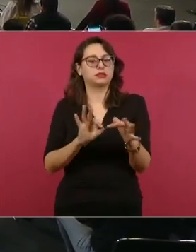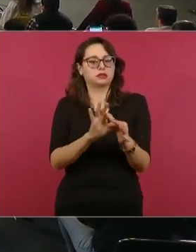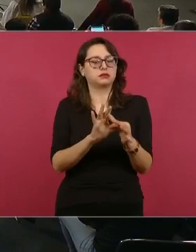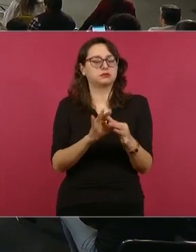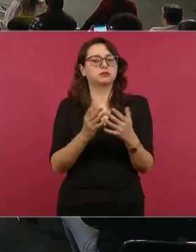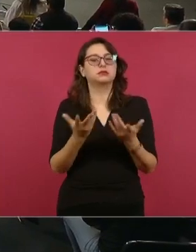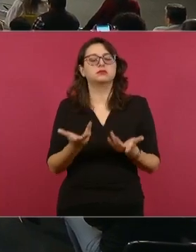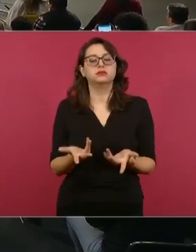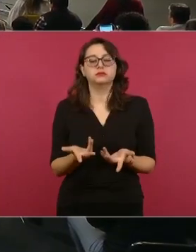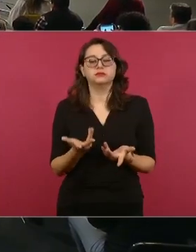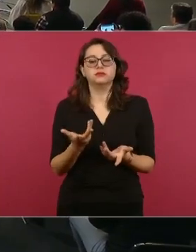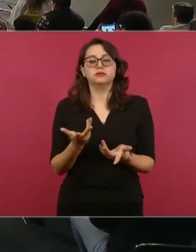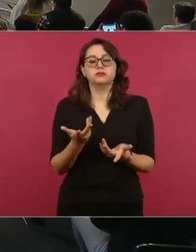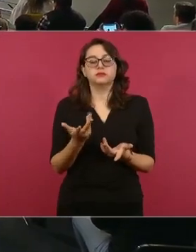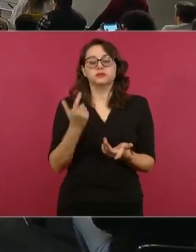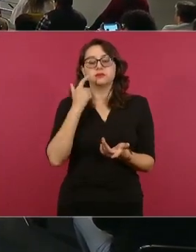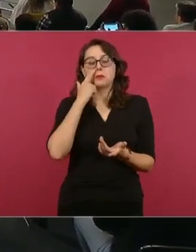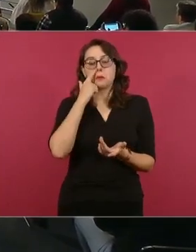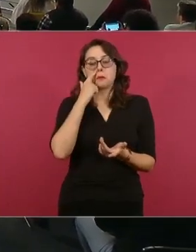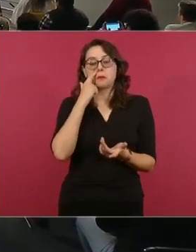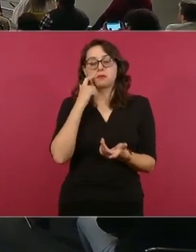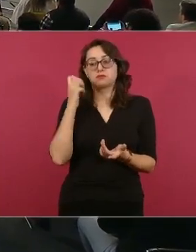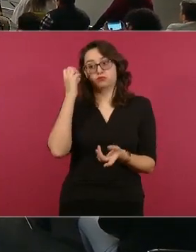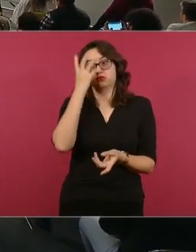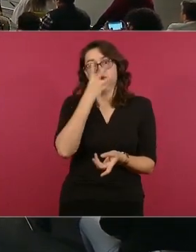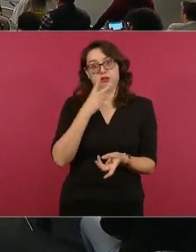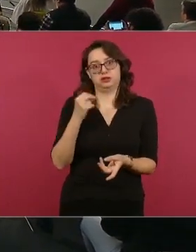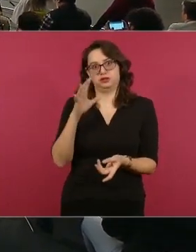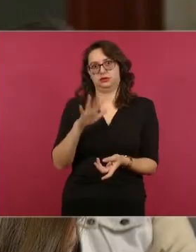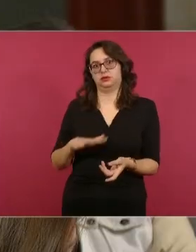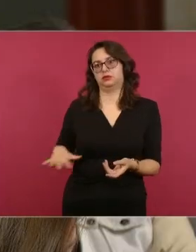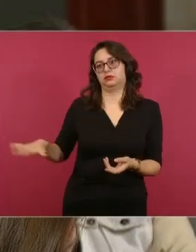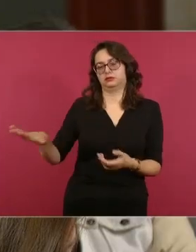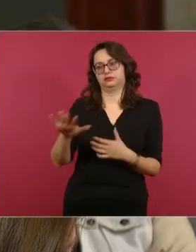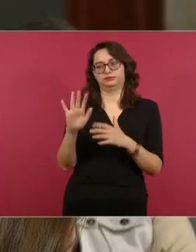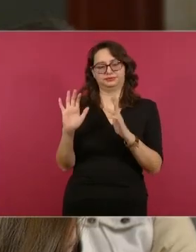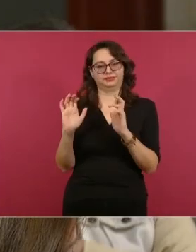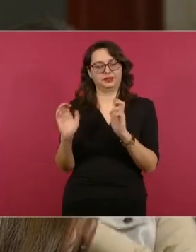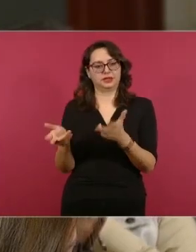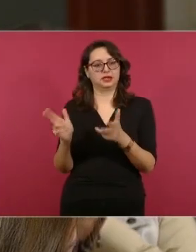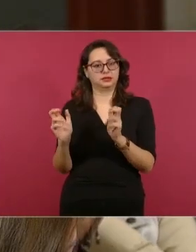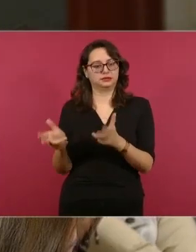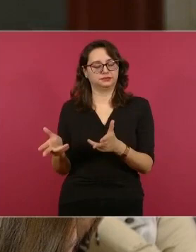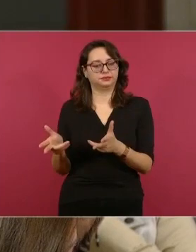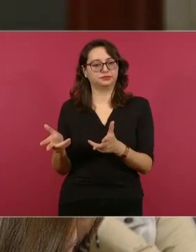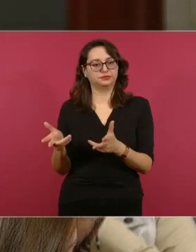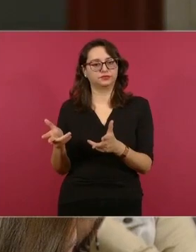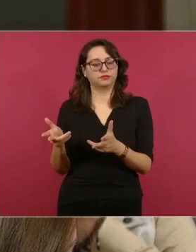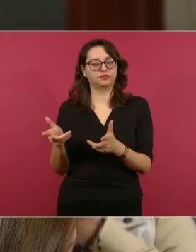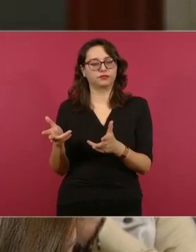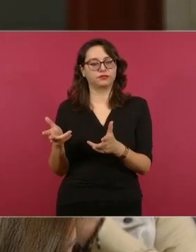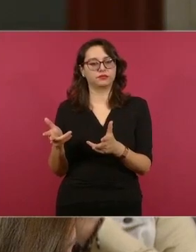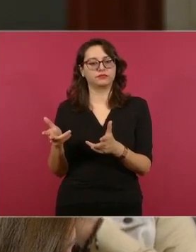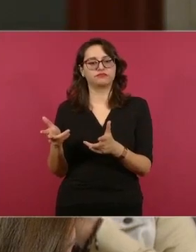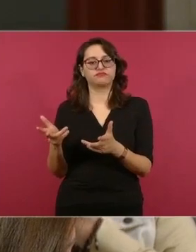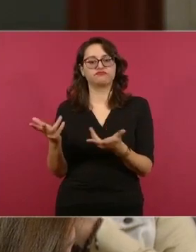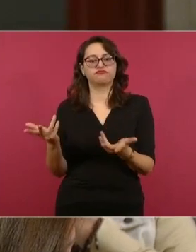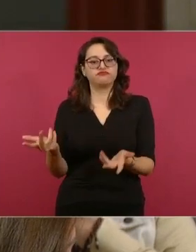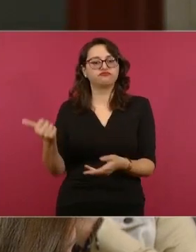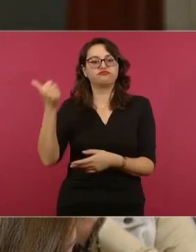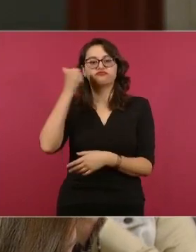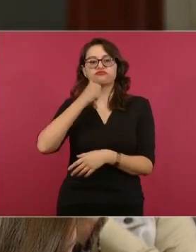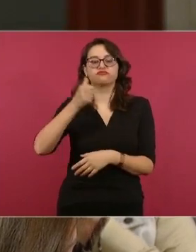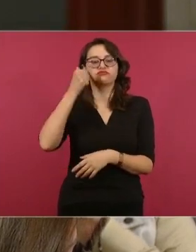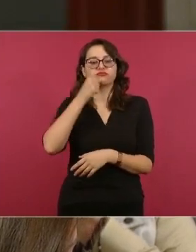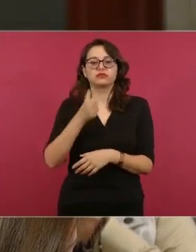federal. En el hermoso estado de Chiapas, pues igual que en toda la República, se festejan las